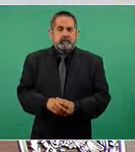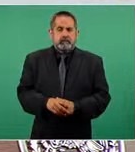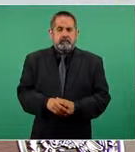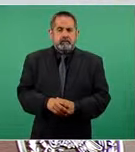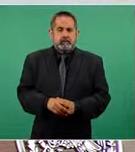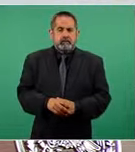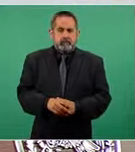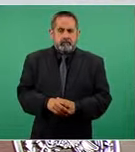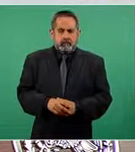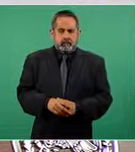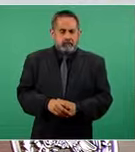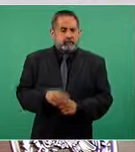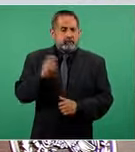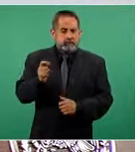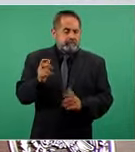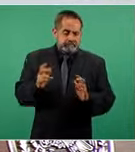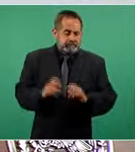la reacción